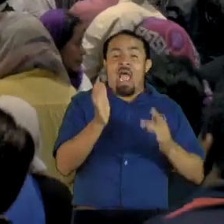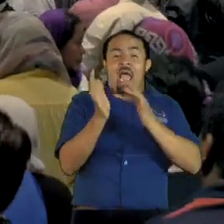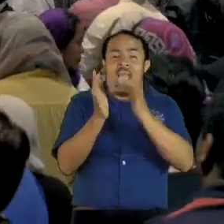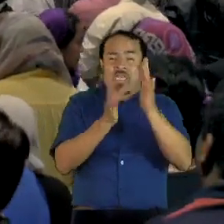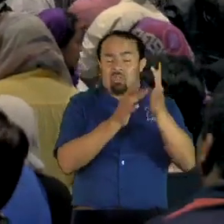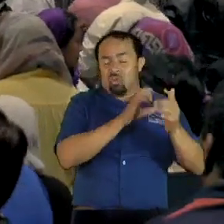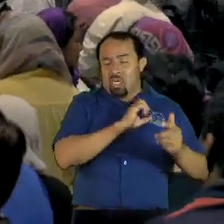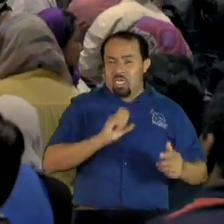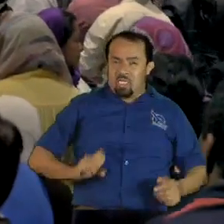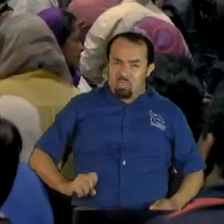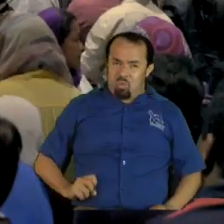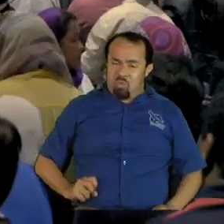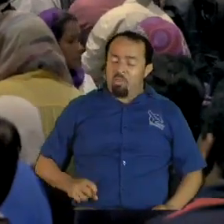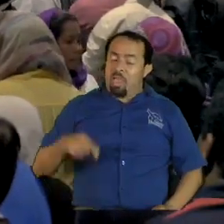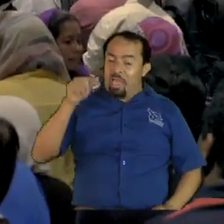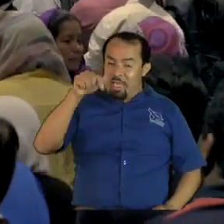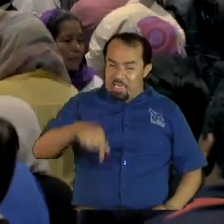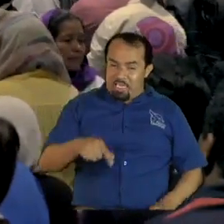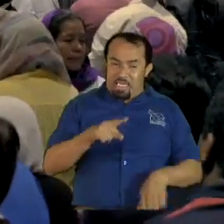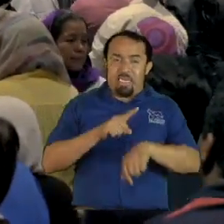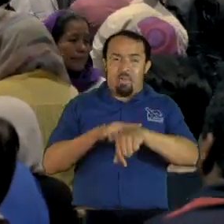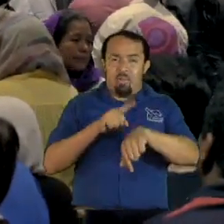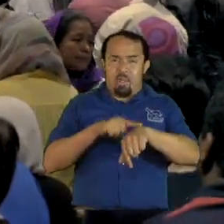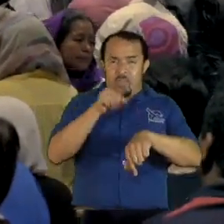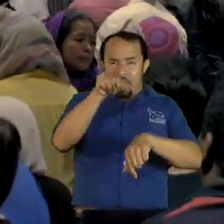aquí viene a venir dos personas.